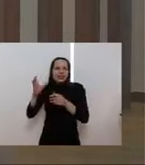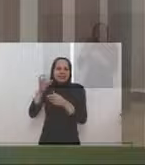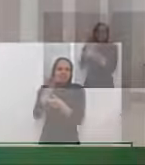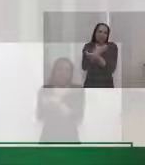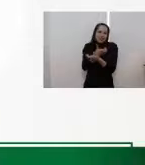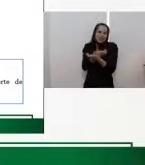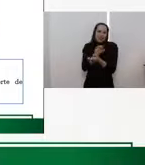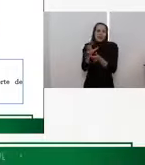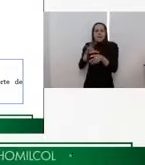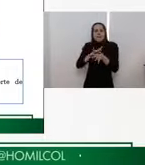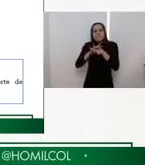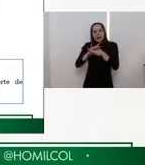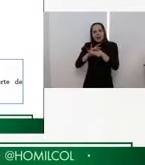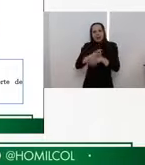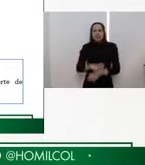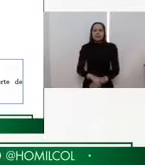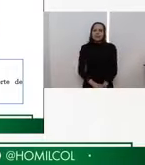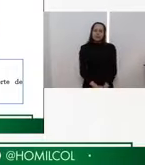médico